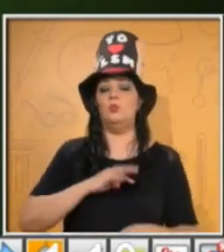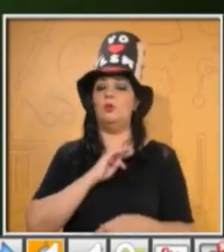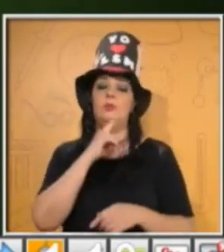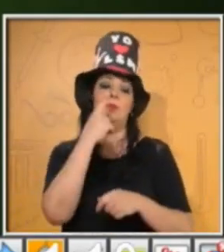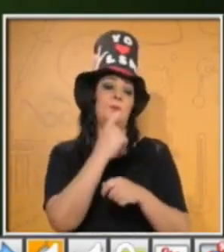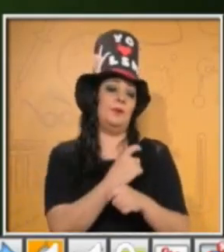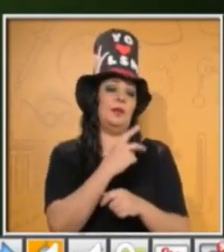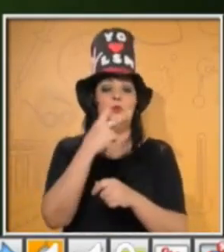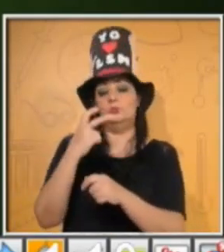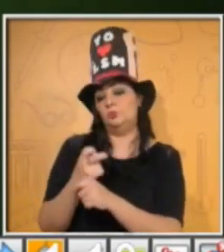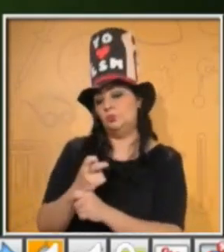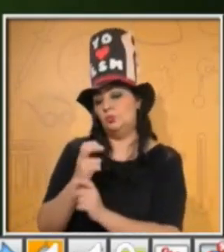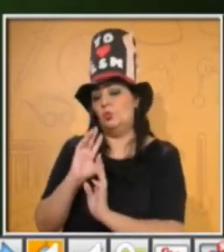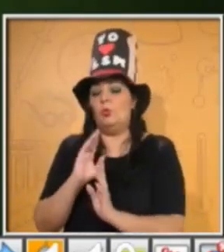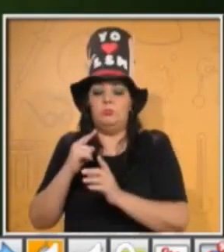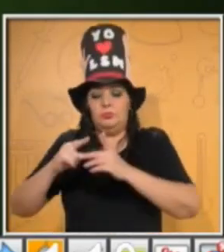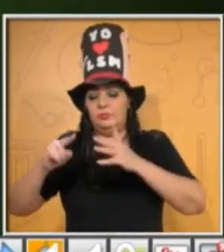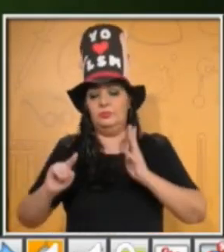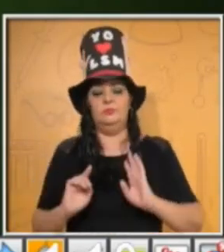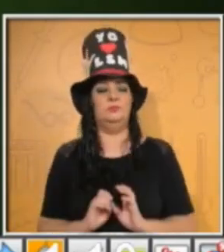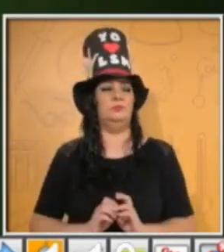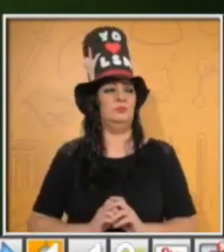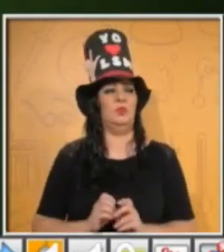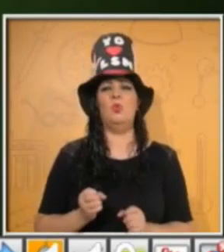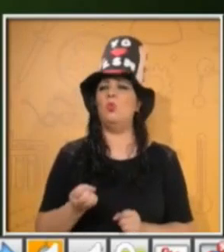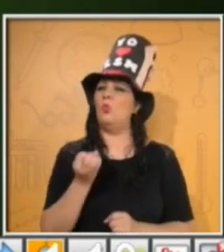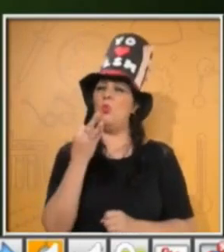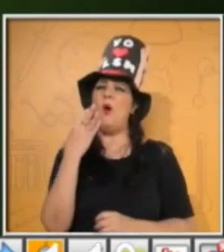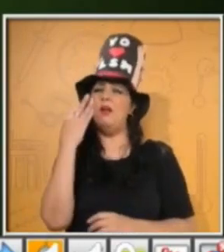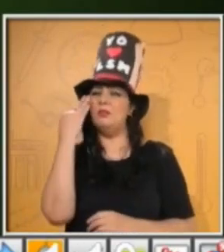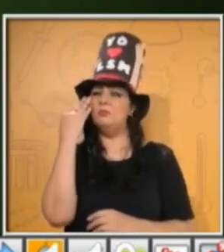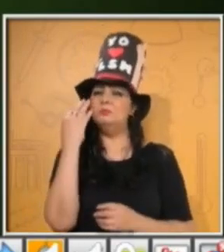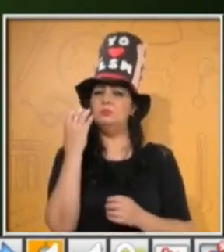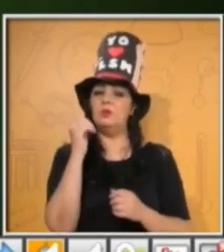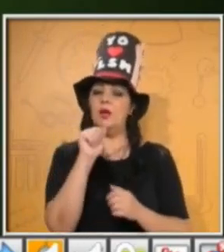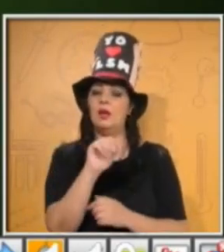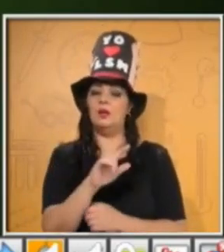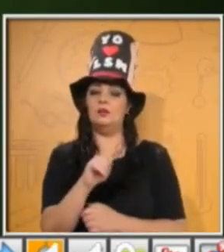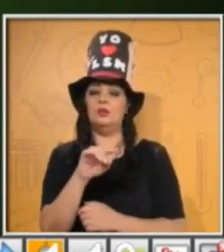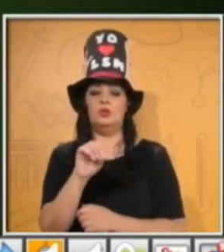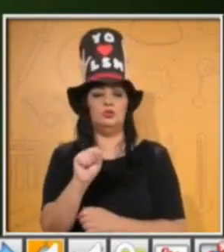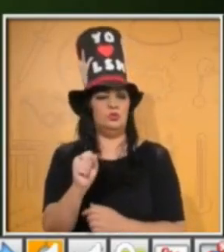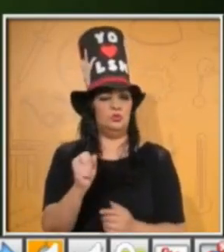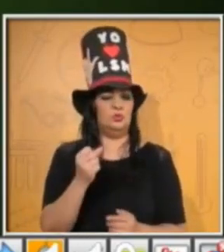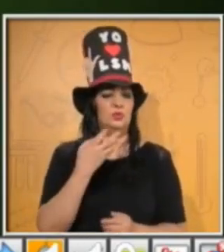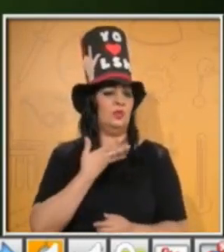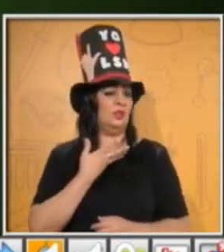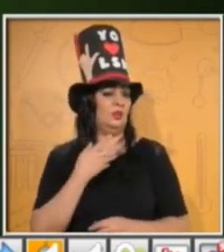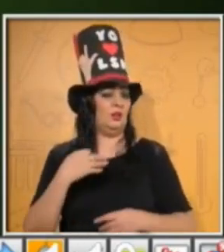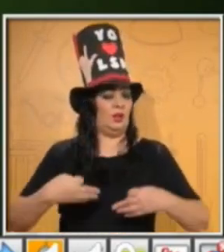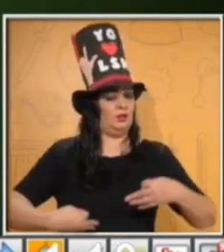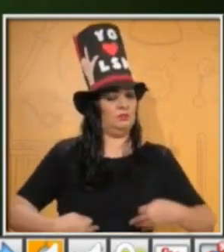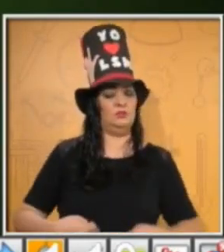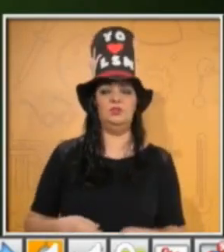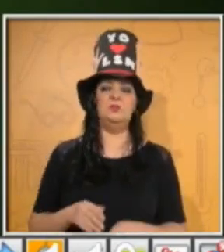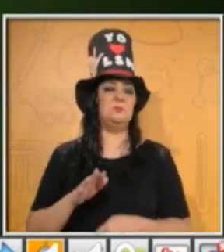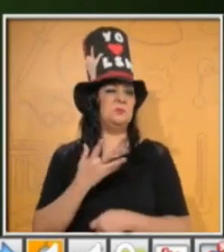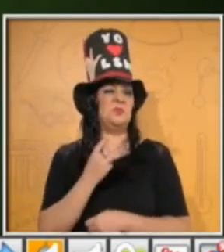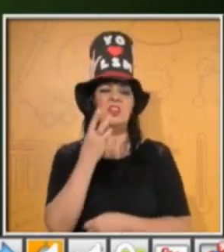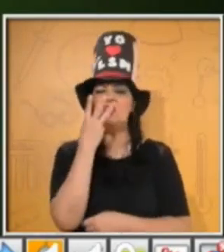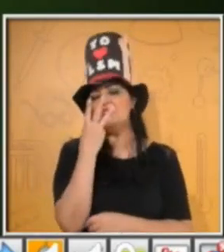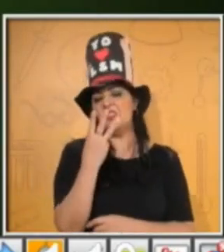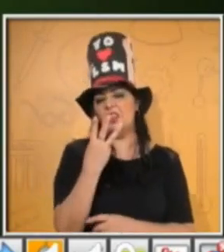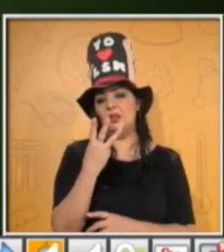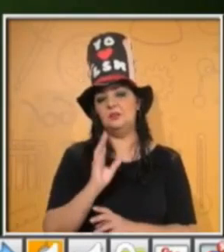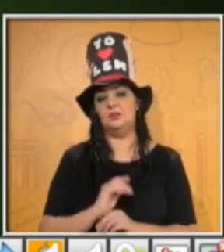etc. Comúnmente, ¿cuántos actos ha visto usted en obras, maestra? 3 es un número promedio en el que se logran ver en las obras de teatro. Los